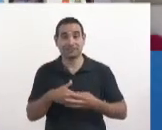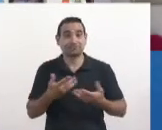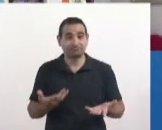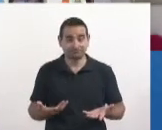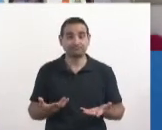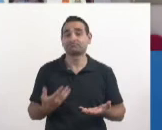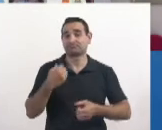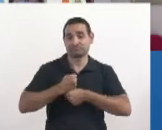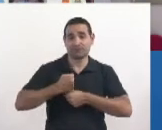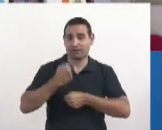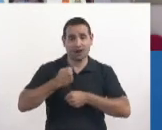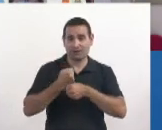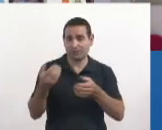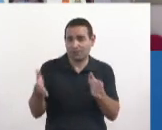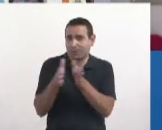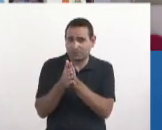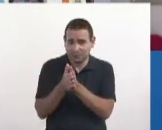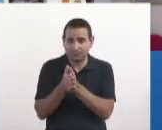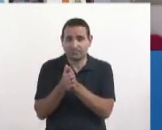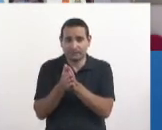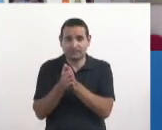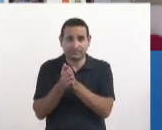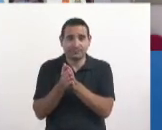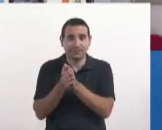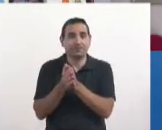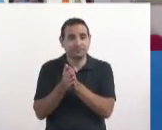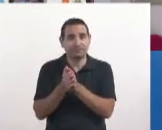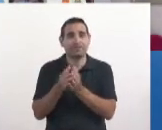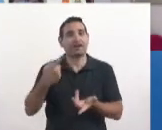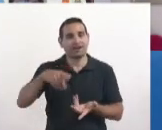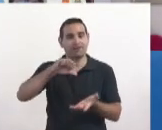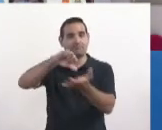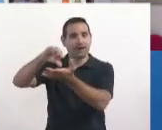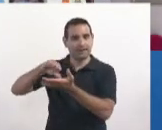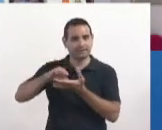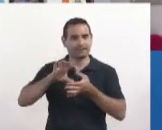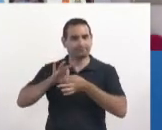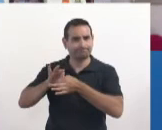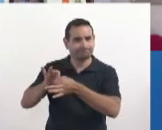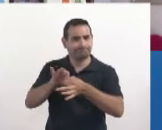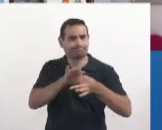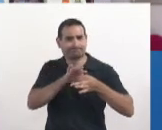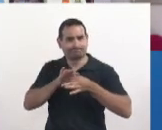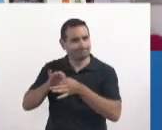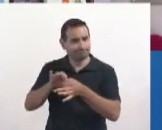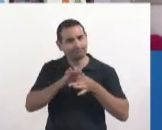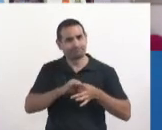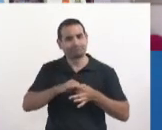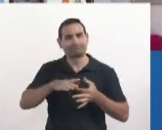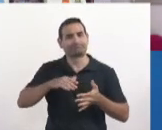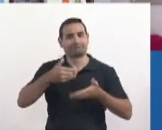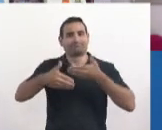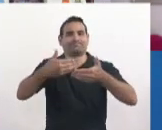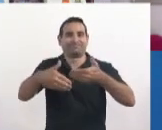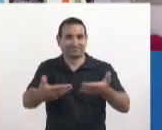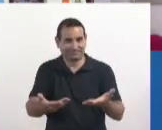bueno, estaremos trabajando codo a codo para que nuestra hermandad pueda realmente tener mucho éxito